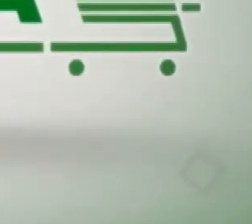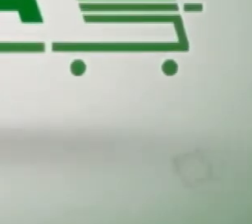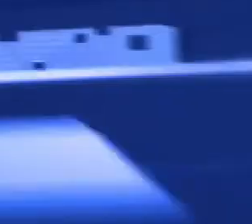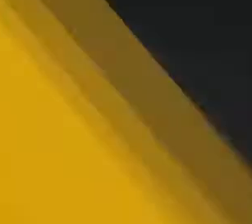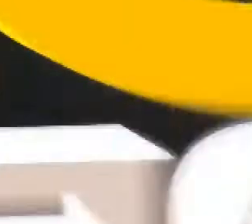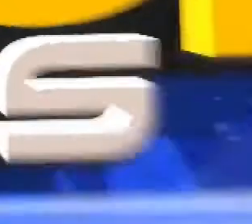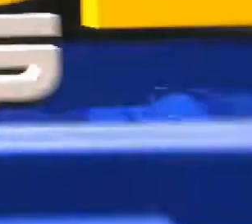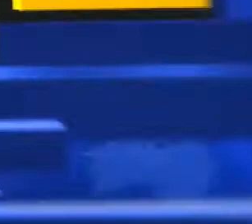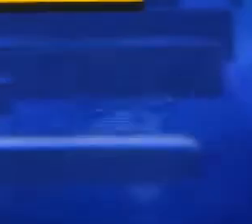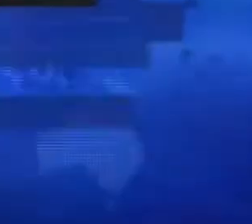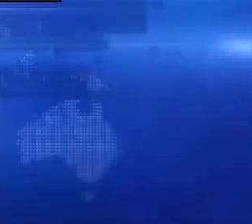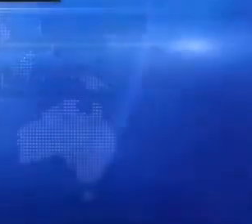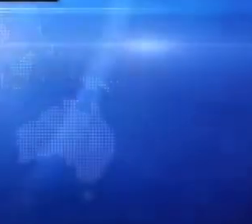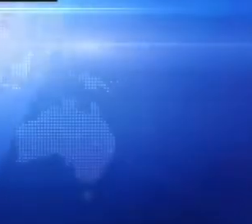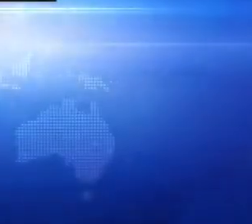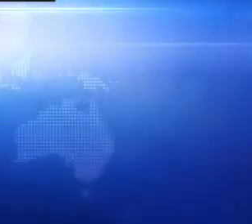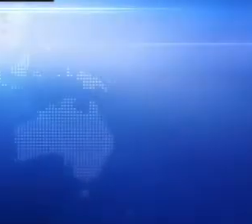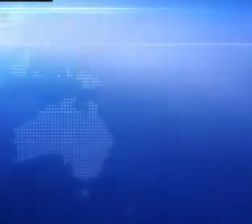bien!